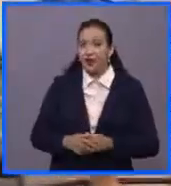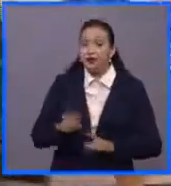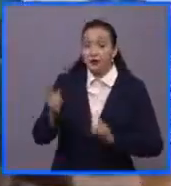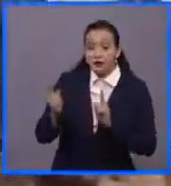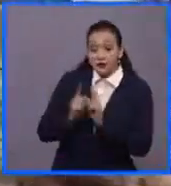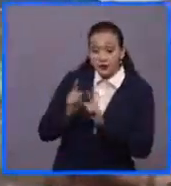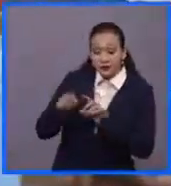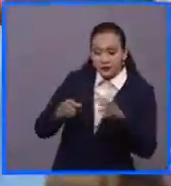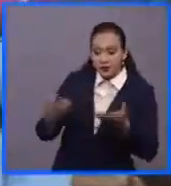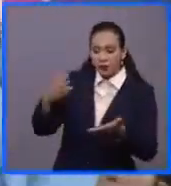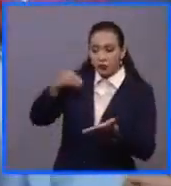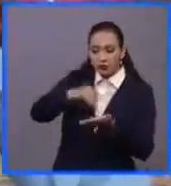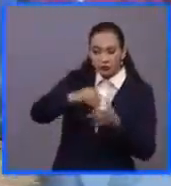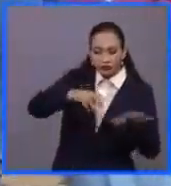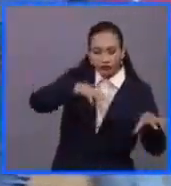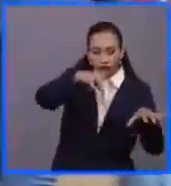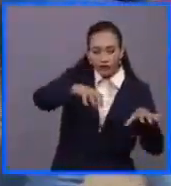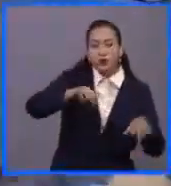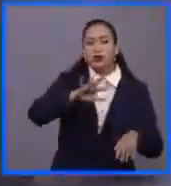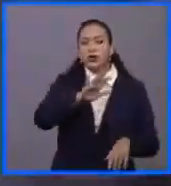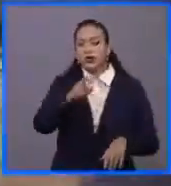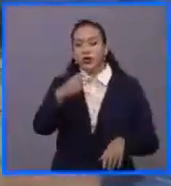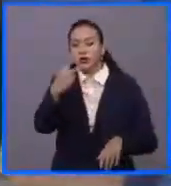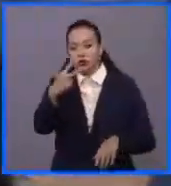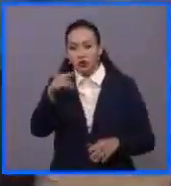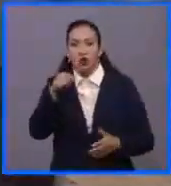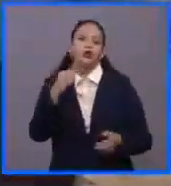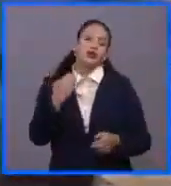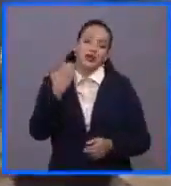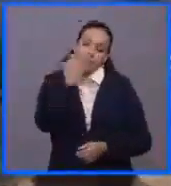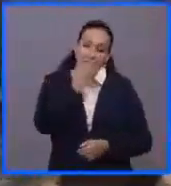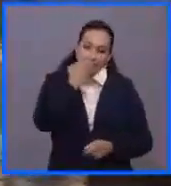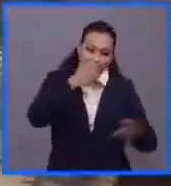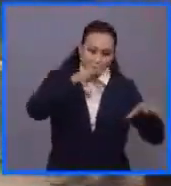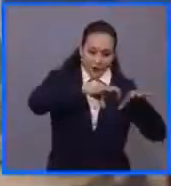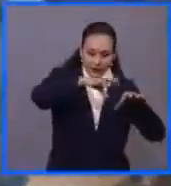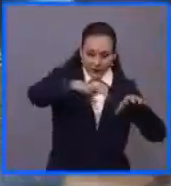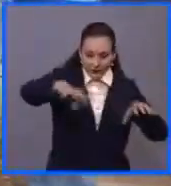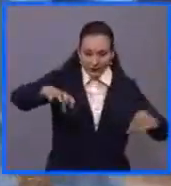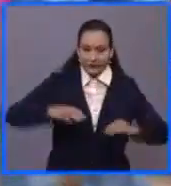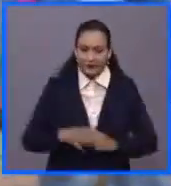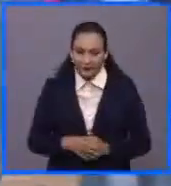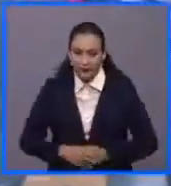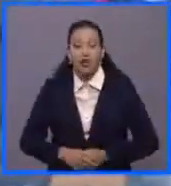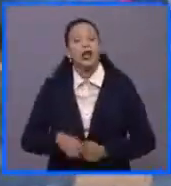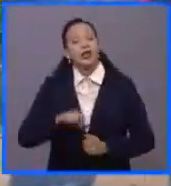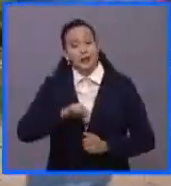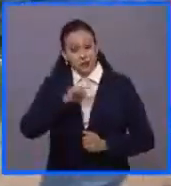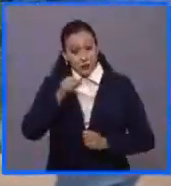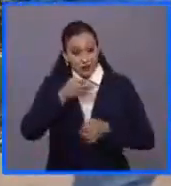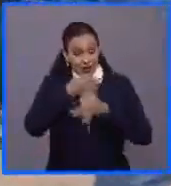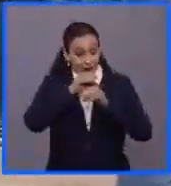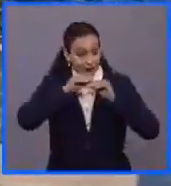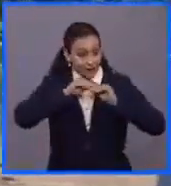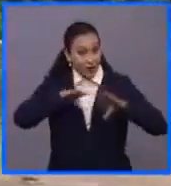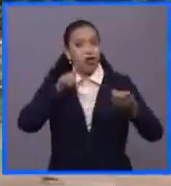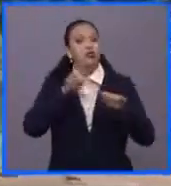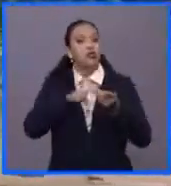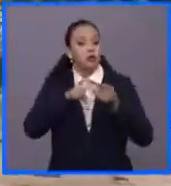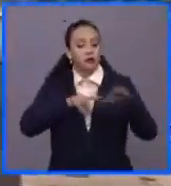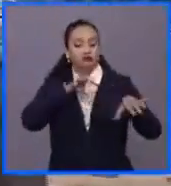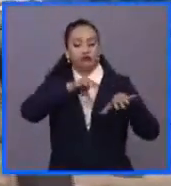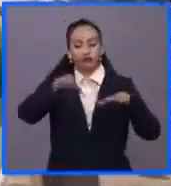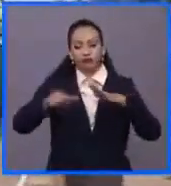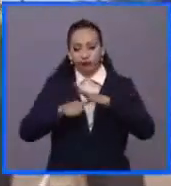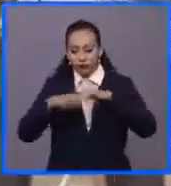país, se instalarán mesas de votación en 502 planteles educativos. En breve se difundirá la ubicación de las mesas de votación con el fin de